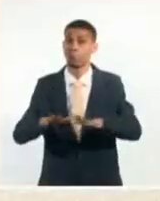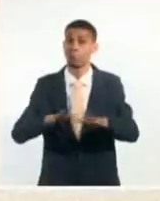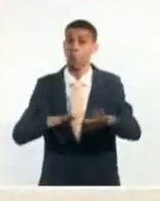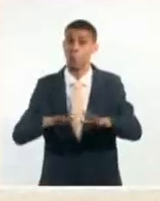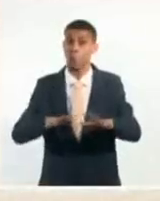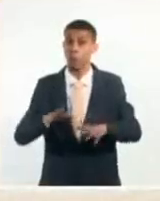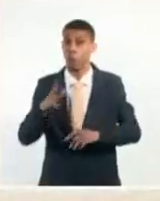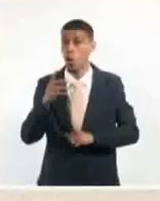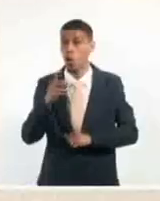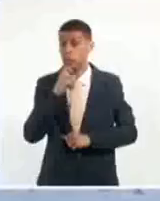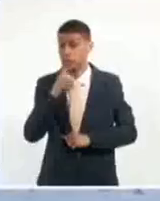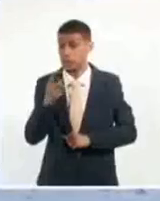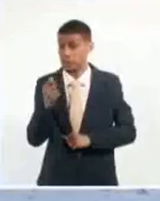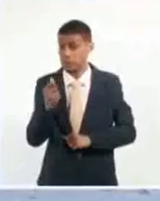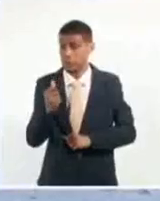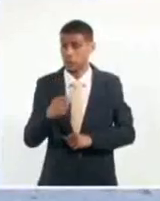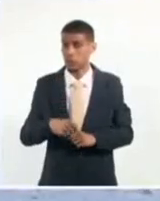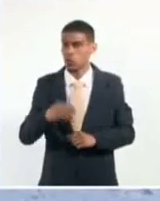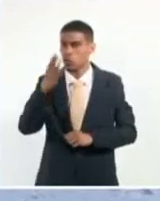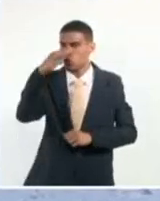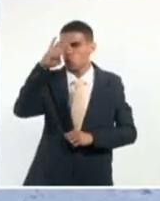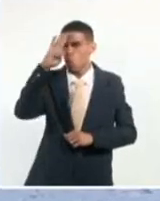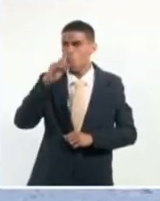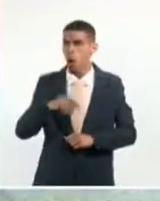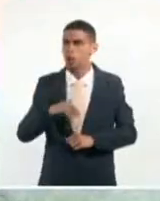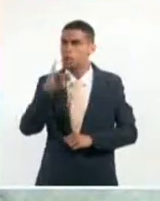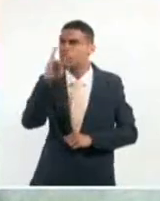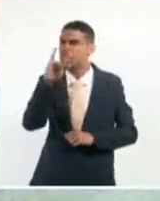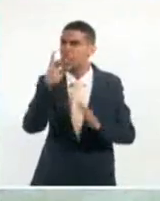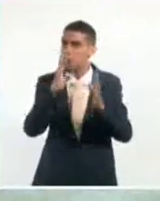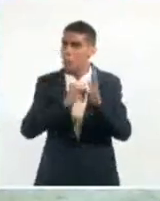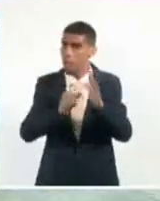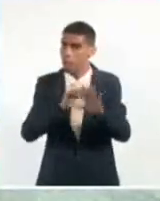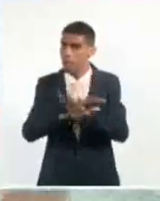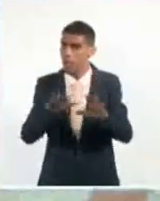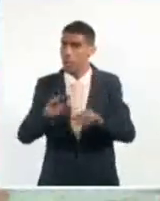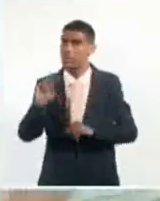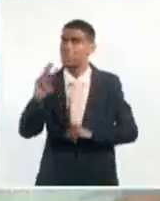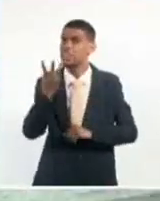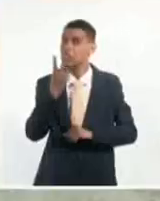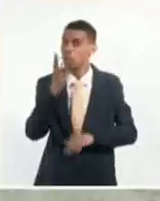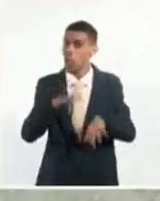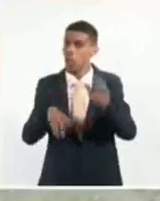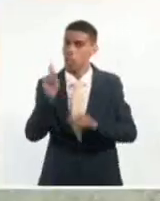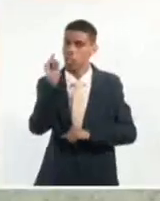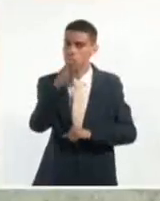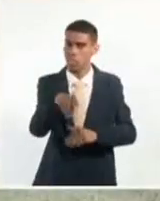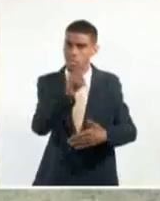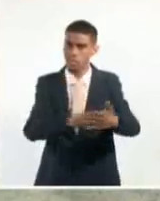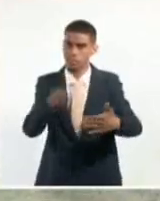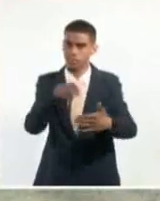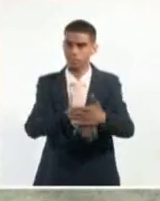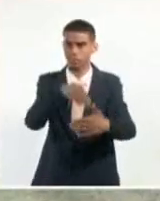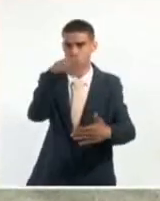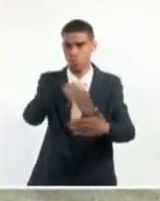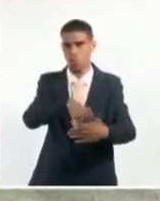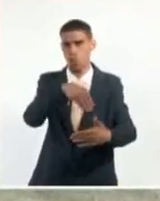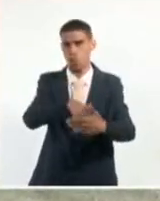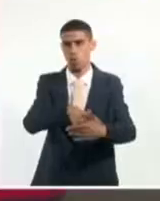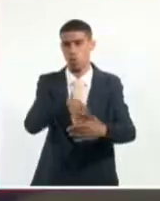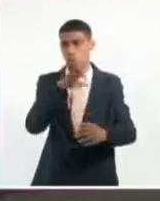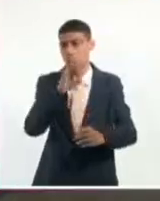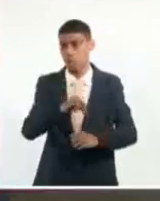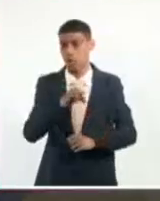constante hostilidad imperial, los cubanos en menos de 6 meses acudieron 3 veces a las urnas. Los resultados del referendo del Código